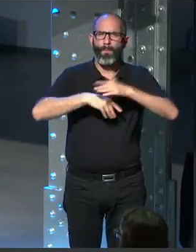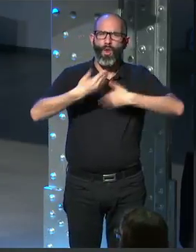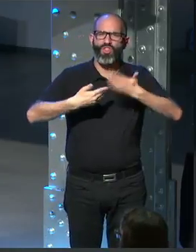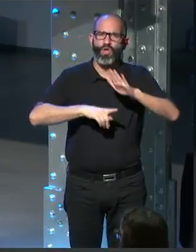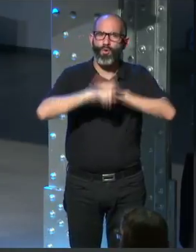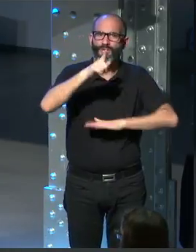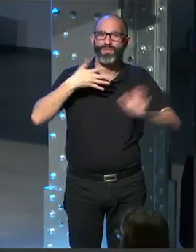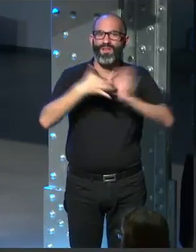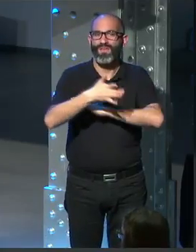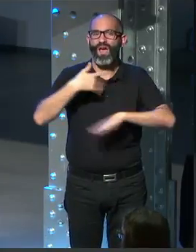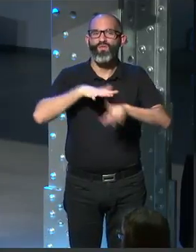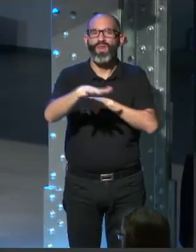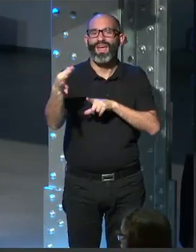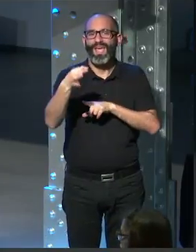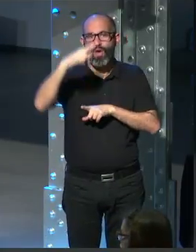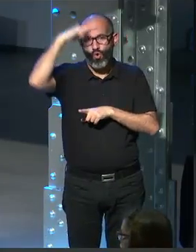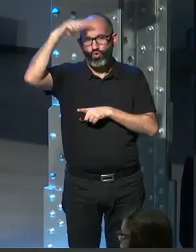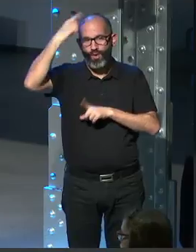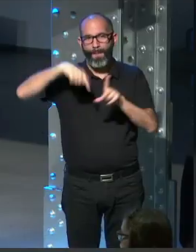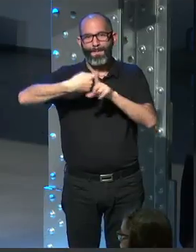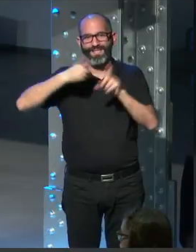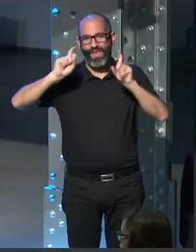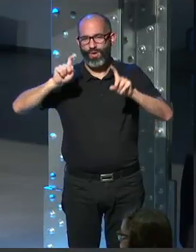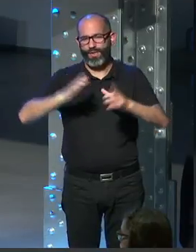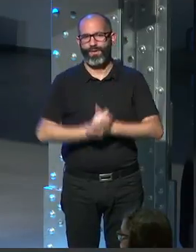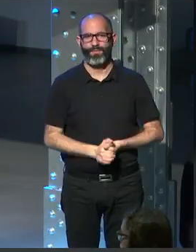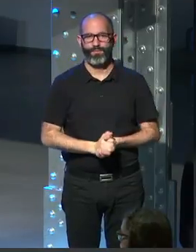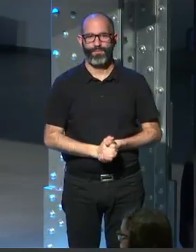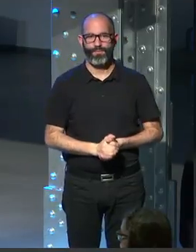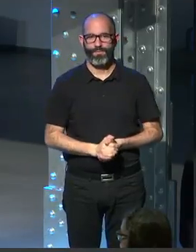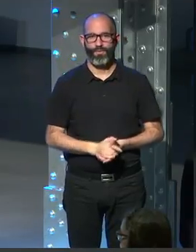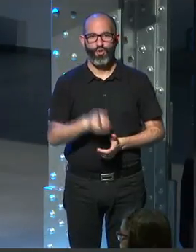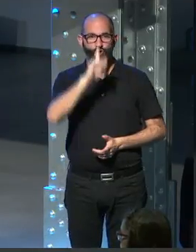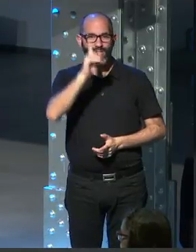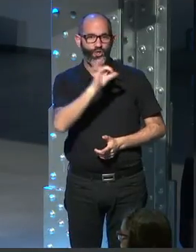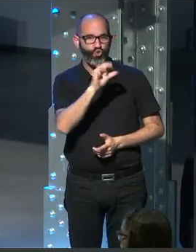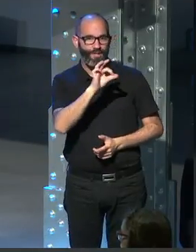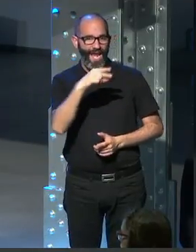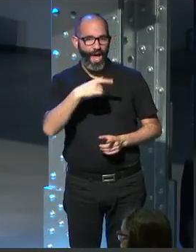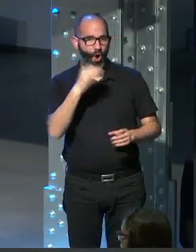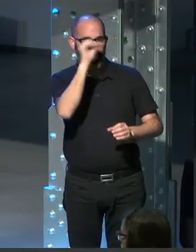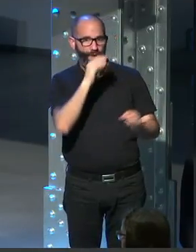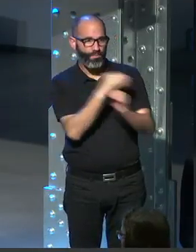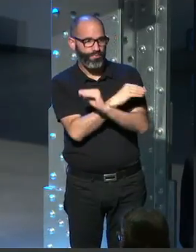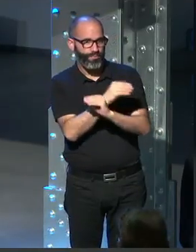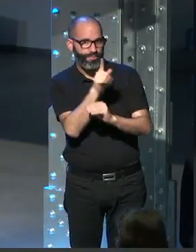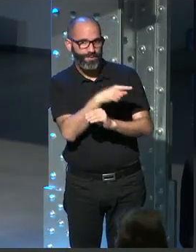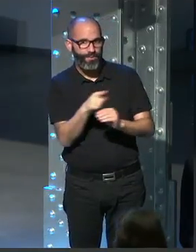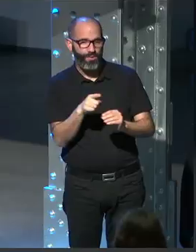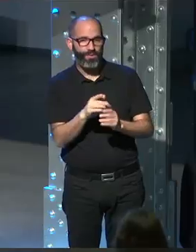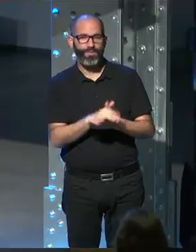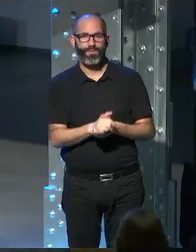parte culturales y educativas, muchas de ellas. No sé si Susana tiene una opinión ligeramente diferente. No, pero... yo